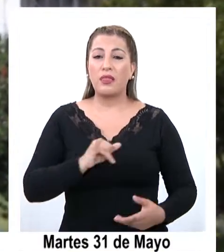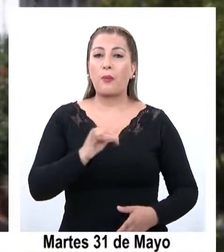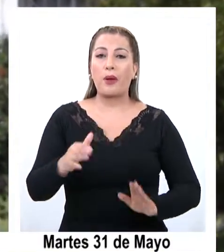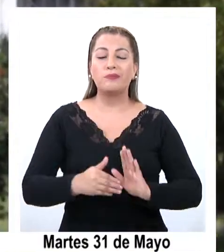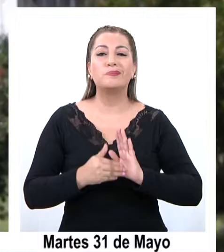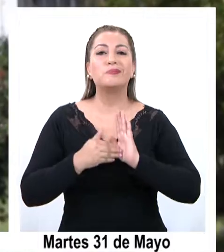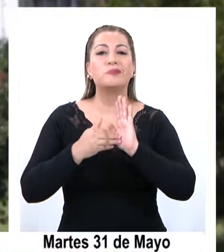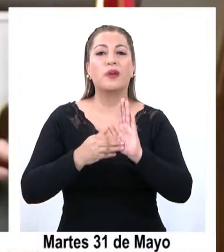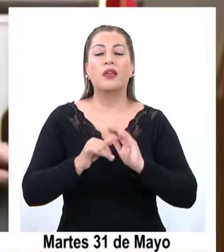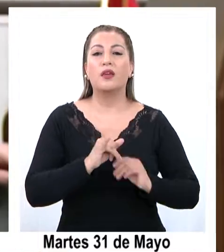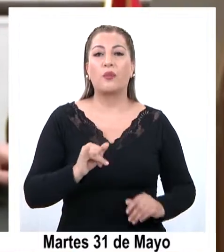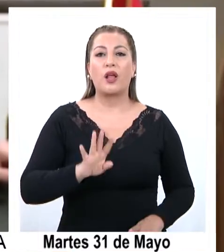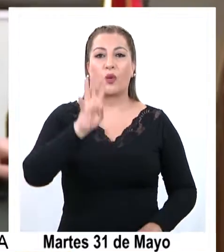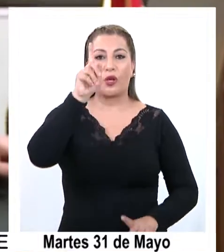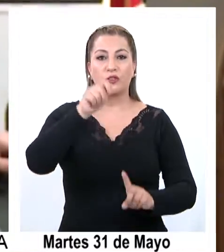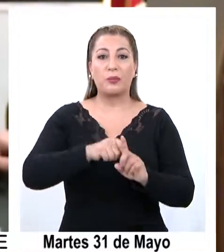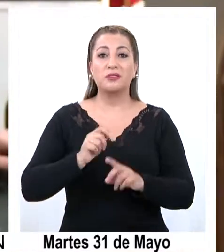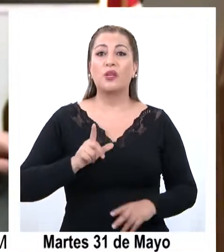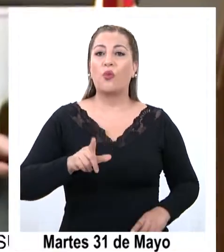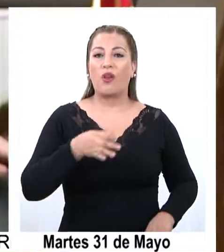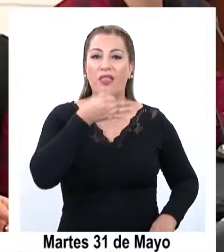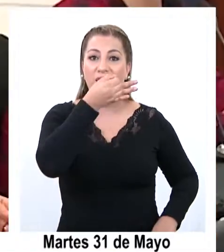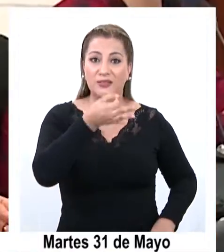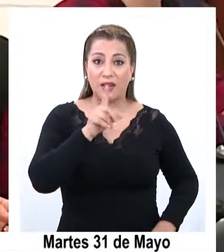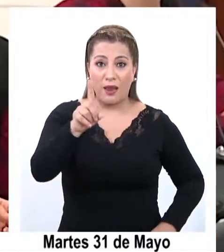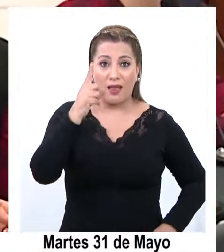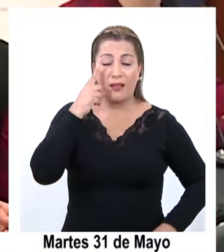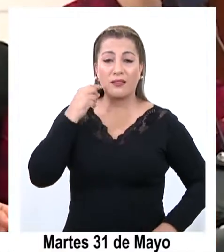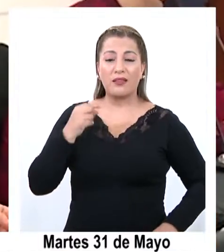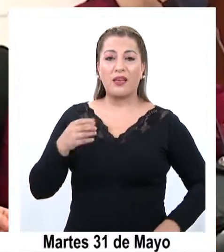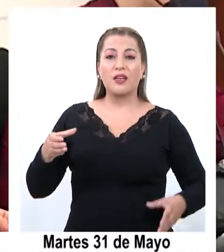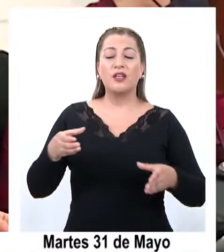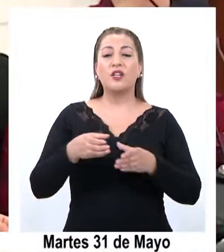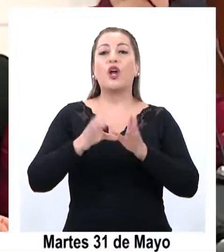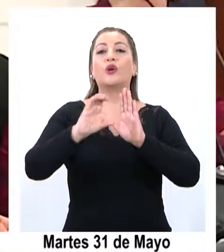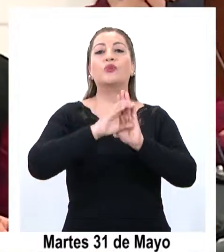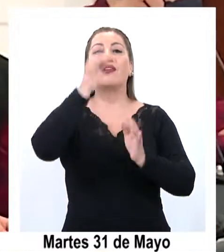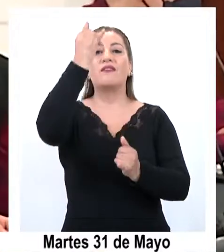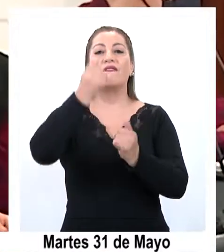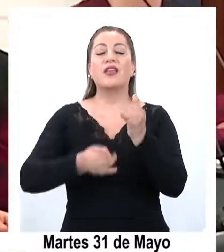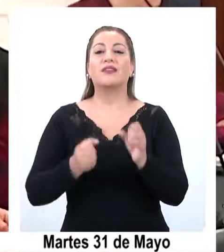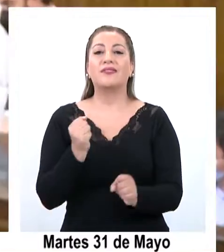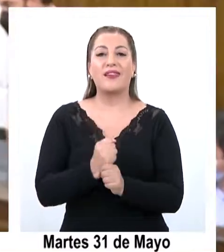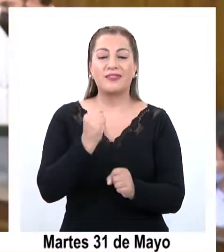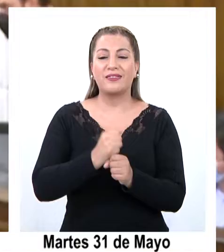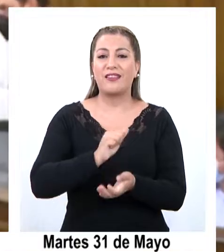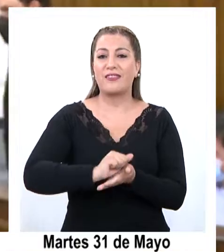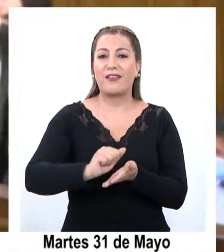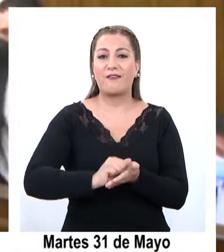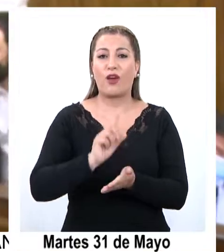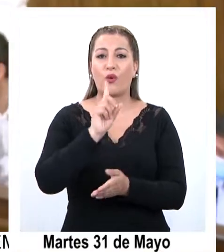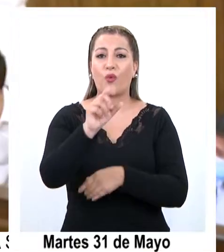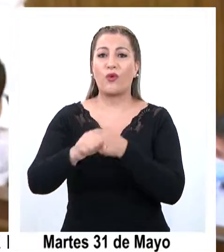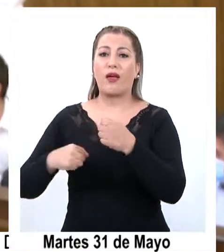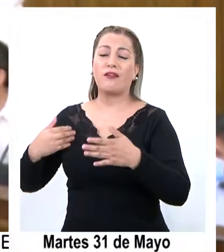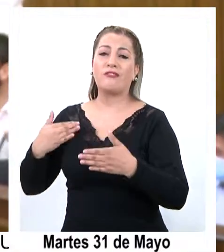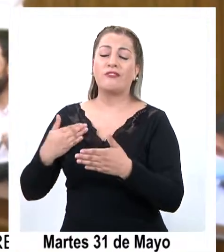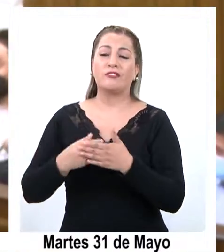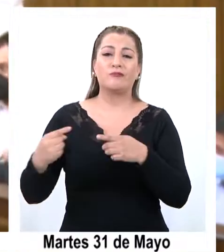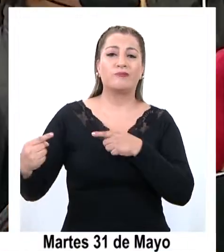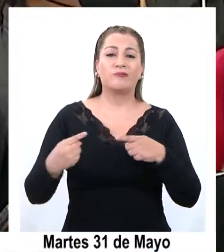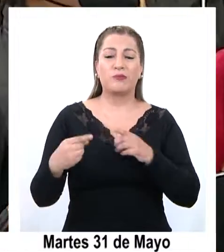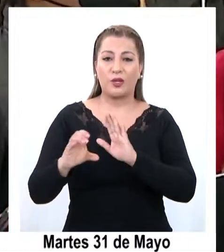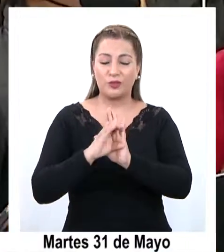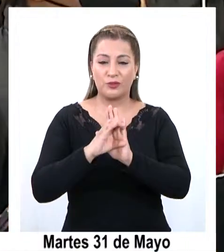la dará a conocer después del 4 de julio, día en el que la convención concluye su labor tras un año de